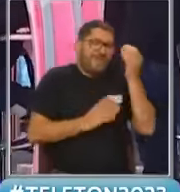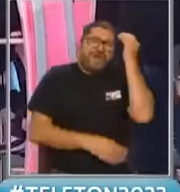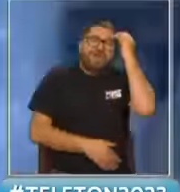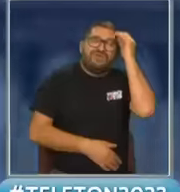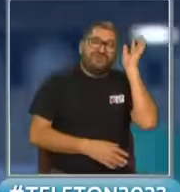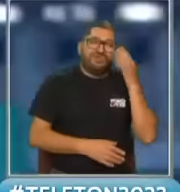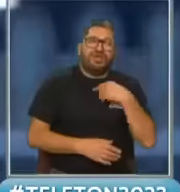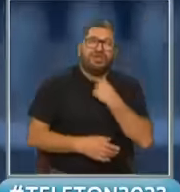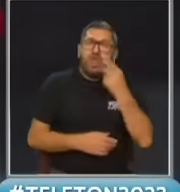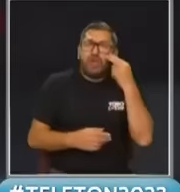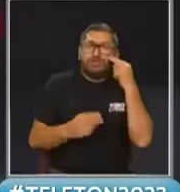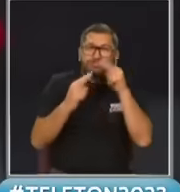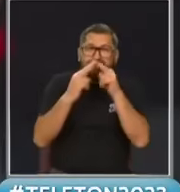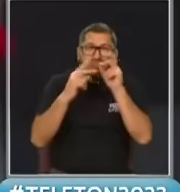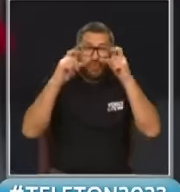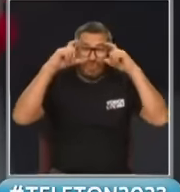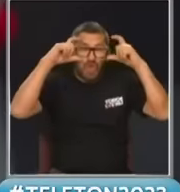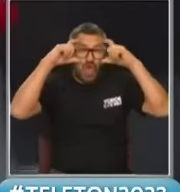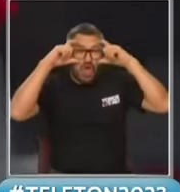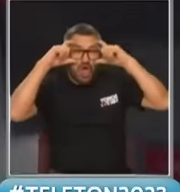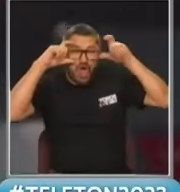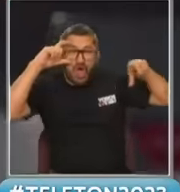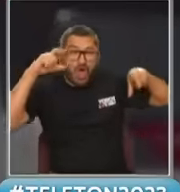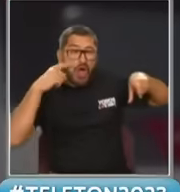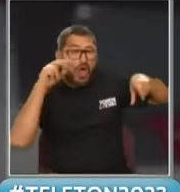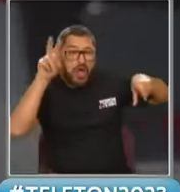este desgraciado.